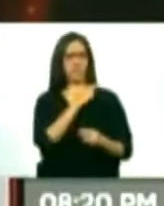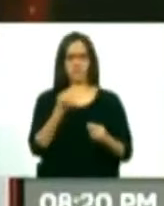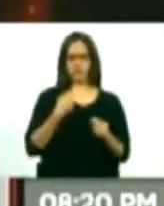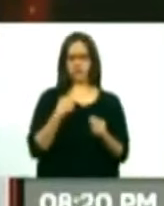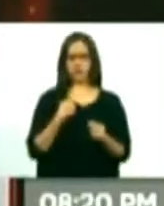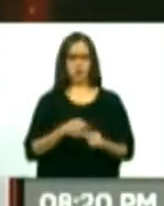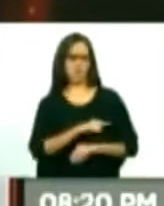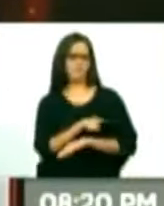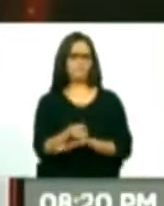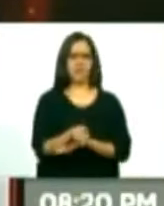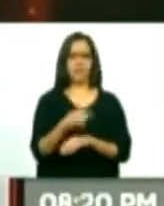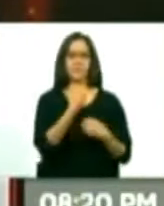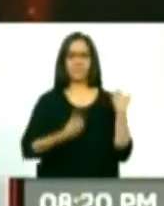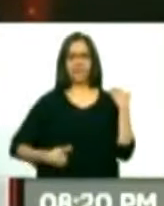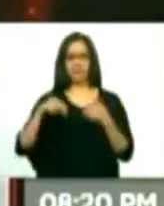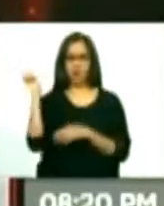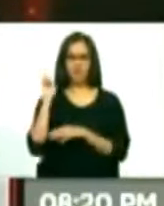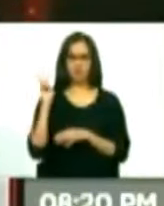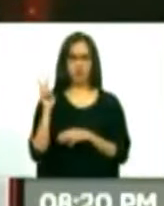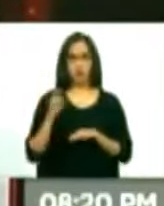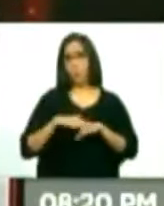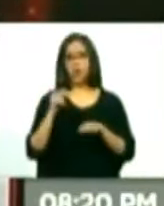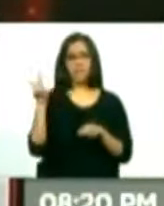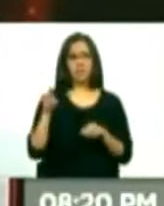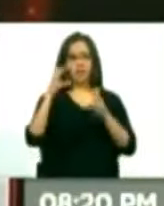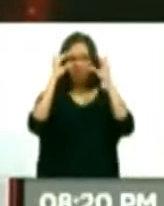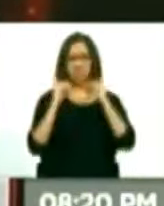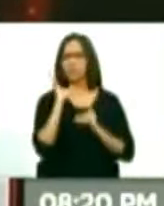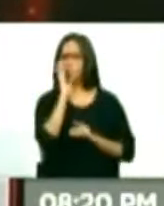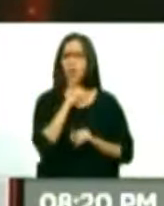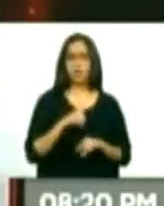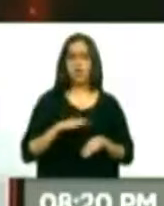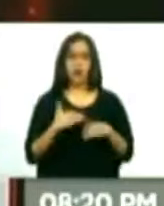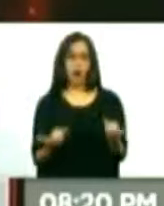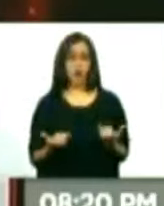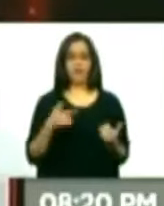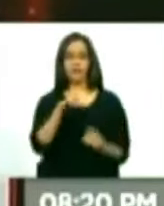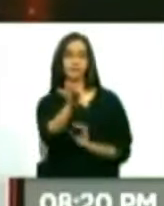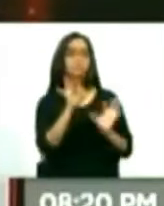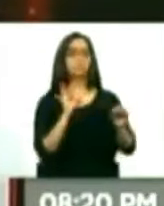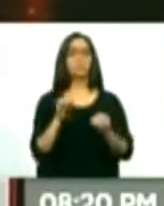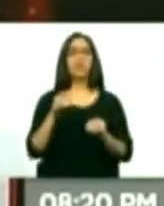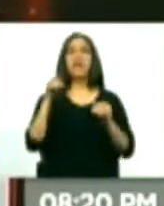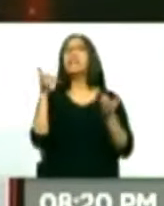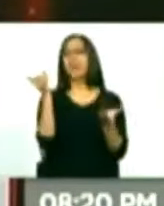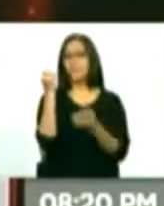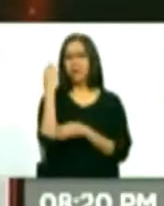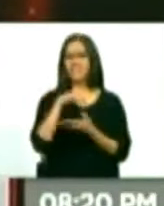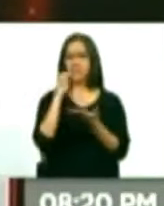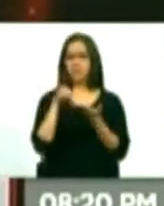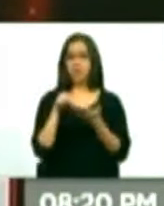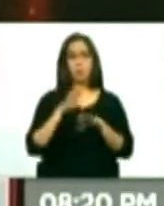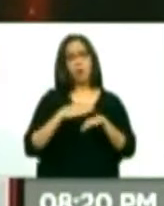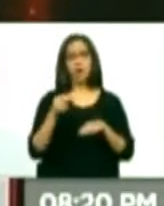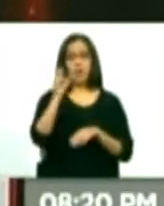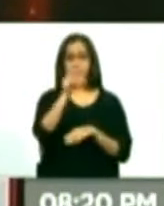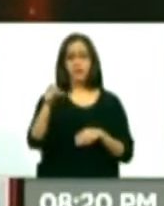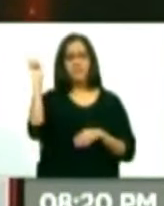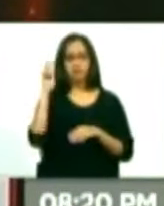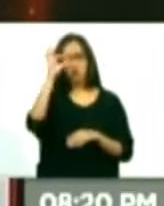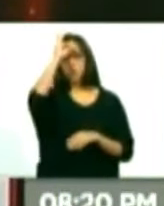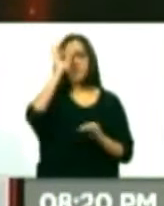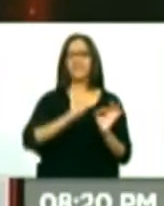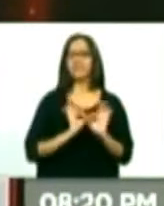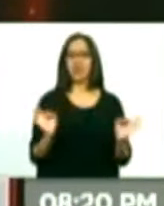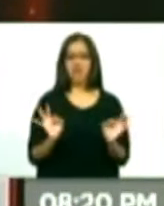sabemos. Y ahora quieren designarle una Asamblea Nacional porque los venezolanos supuestamente tampoco sabemos. Porque